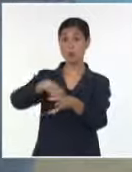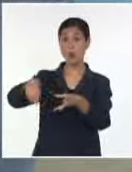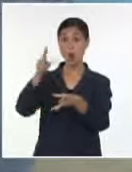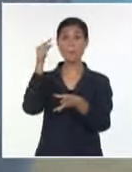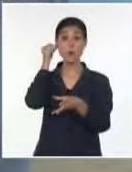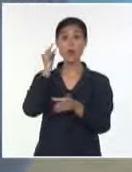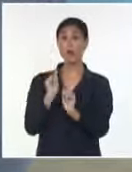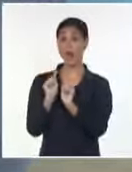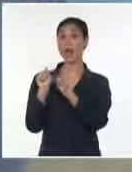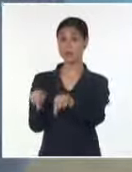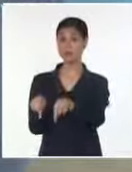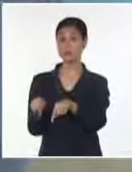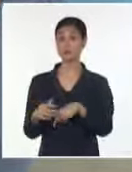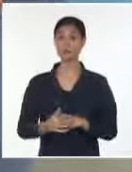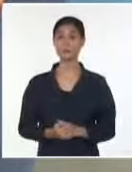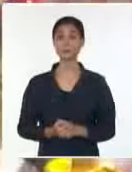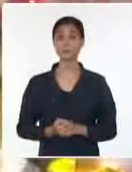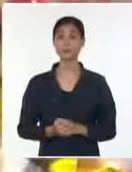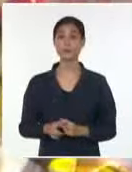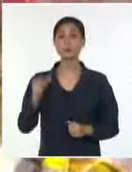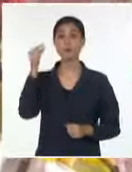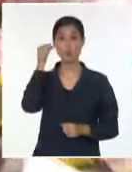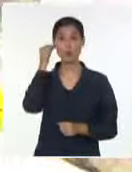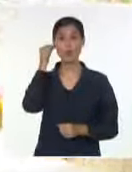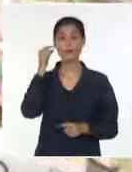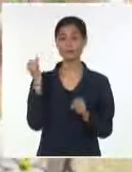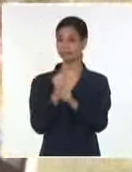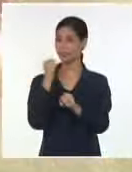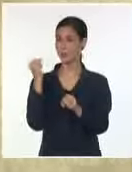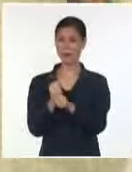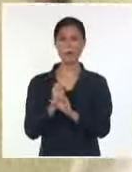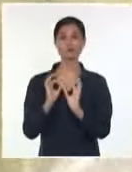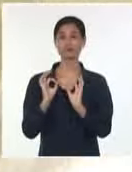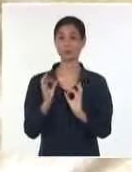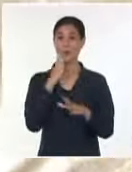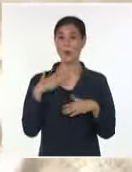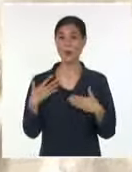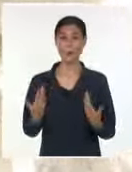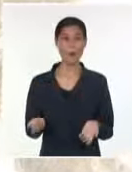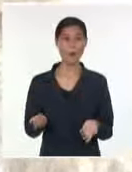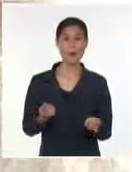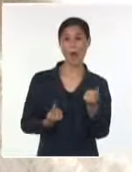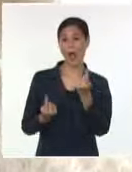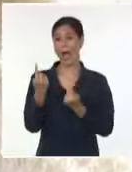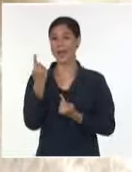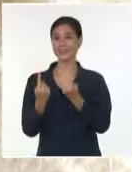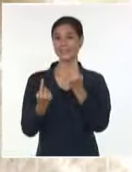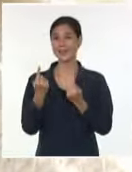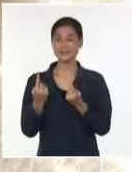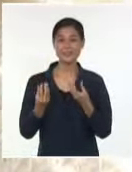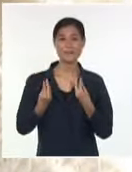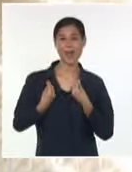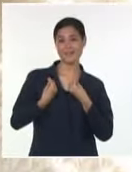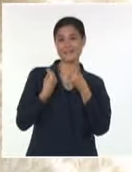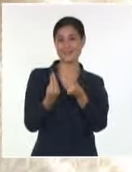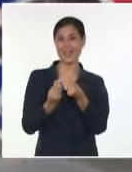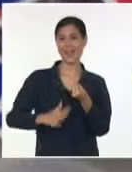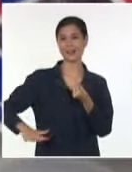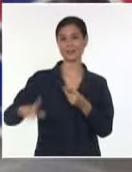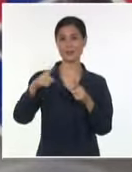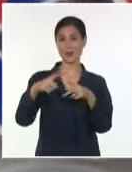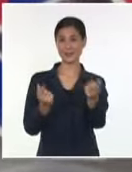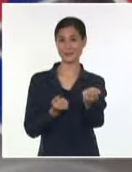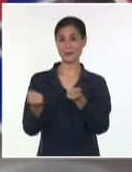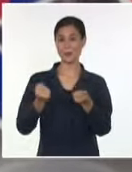despreciable. Las féminas de cada colectivo laboral expusieron alternativas innovadoras con relevantes aportes económicos para el sector